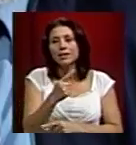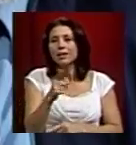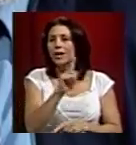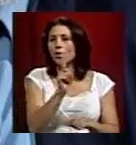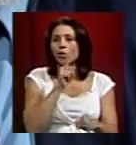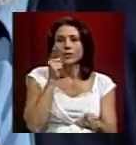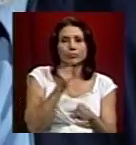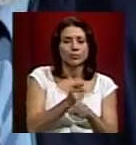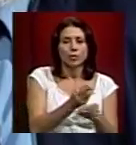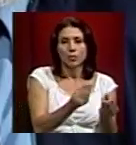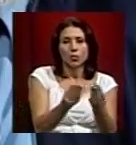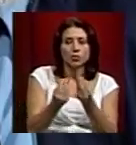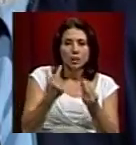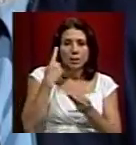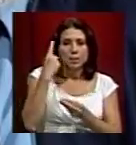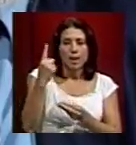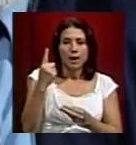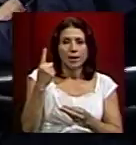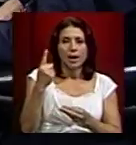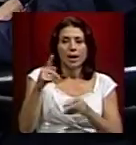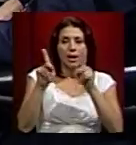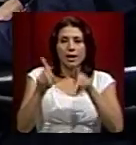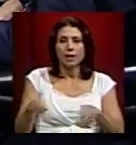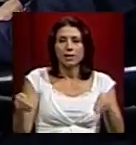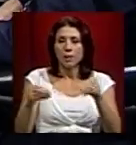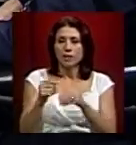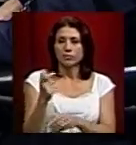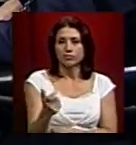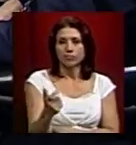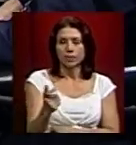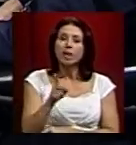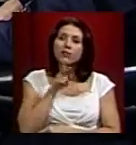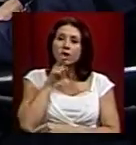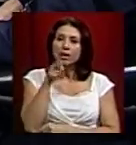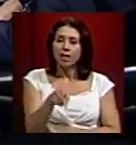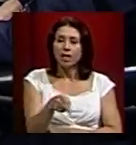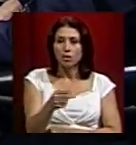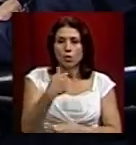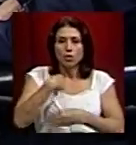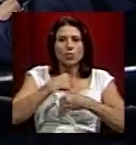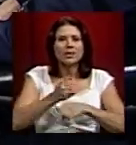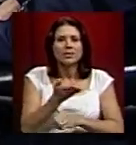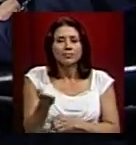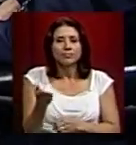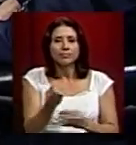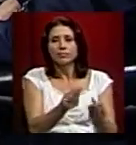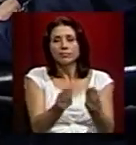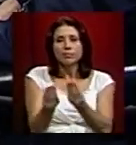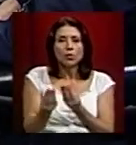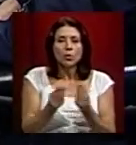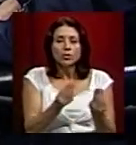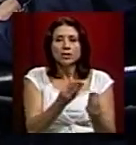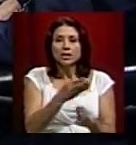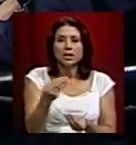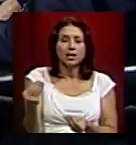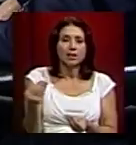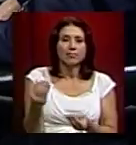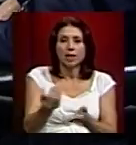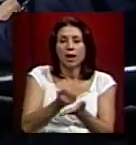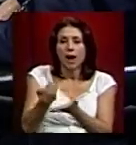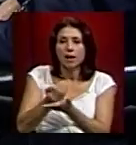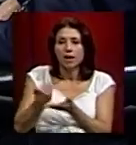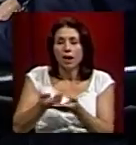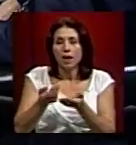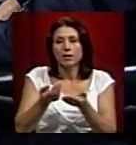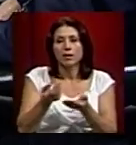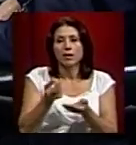conveniente pues producir para las gente más pudientes. En realidad lo que uno hace es producir y ganar recursos y